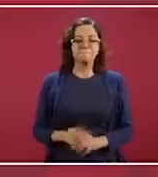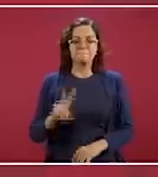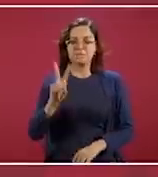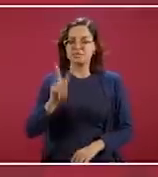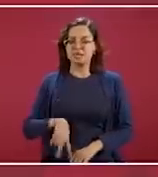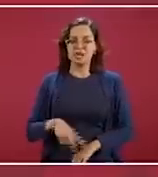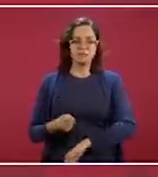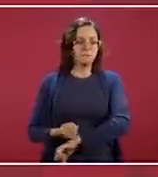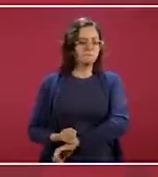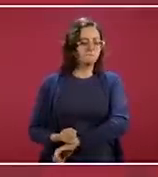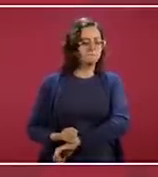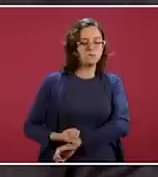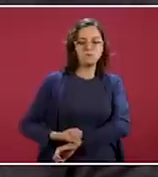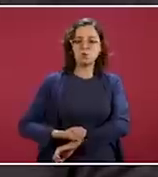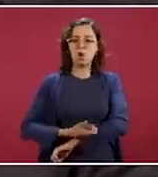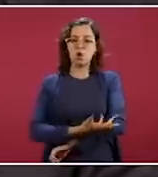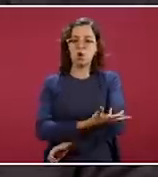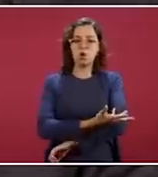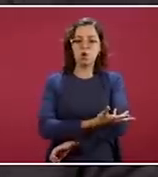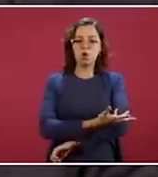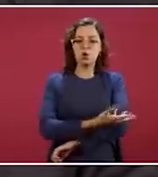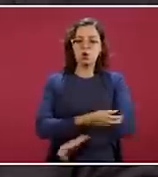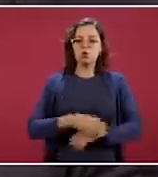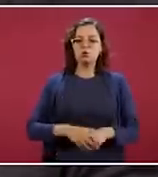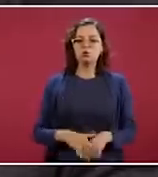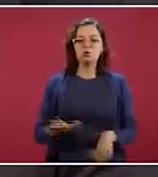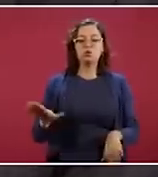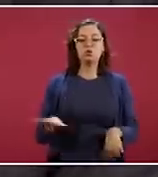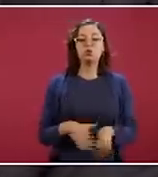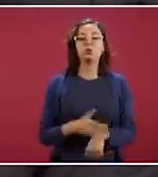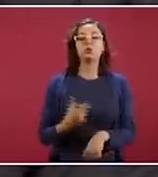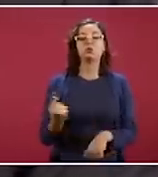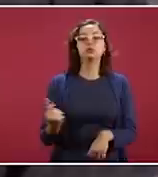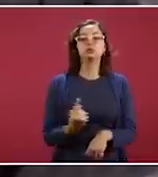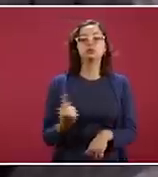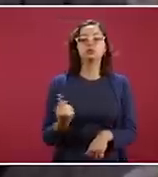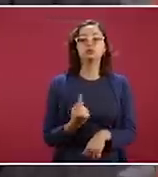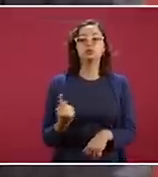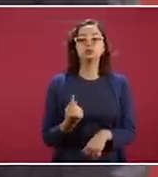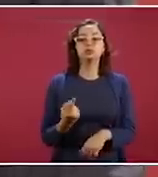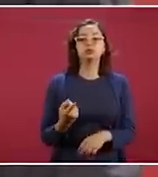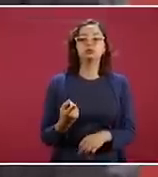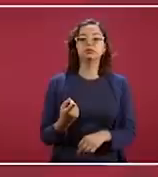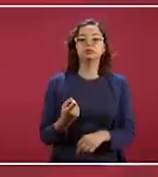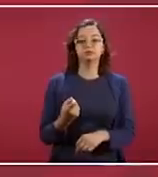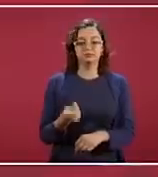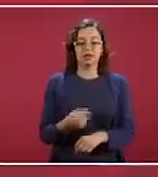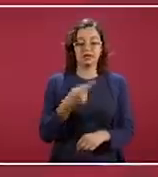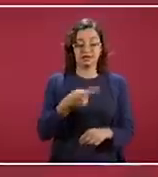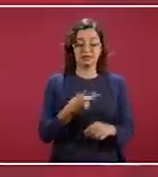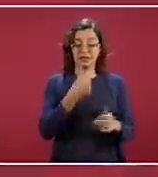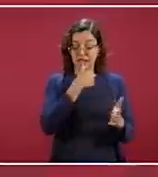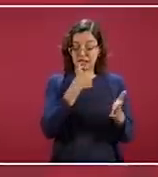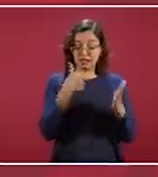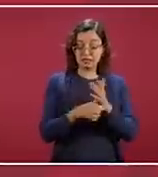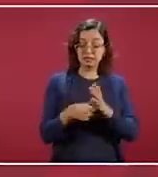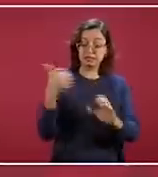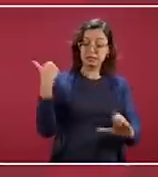estremecedora, porque se la manda a Jerónimo Treviño,